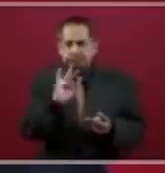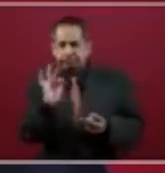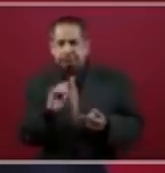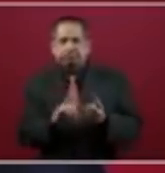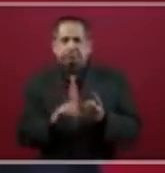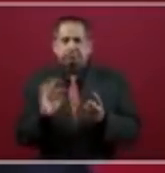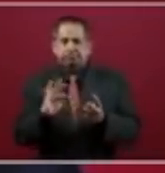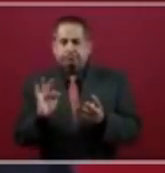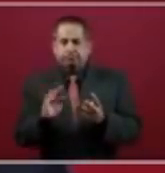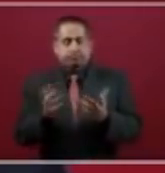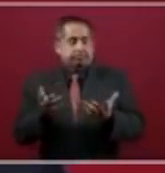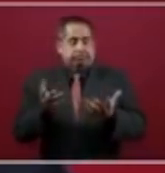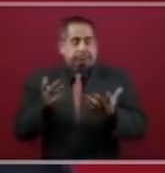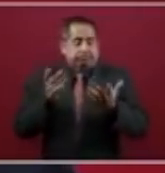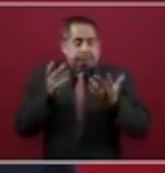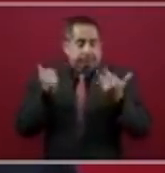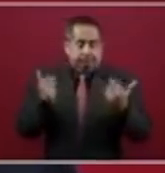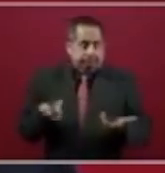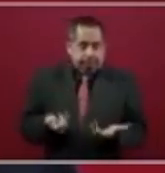de que